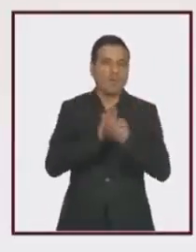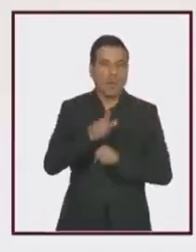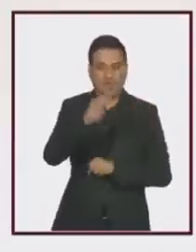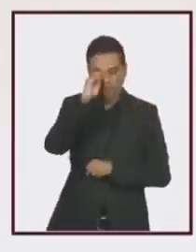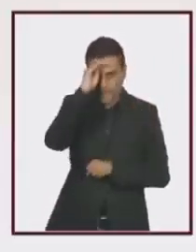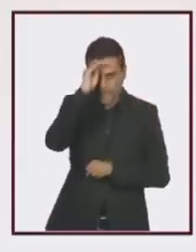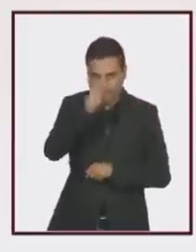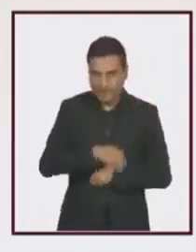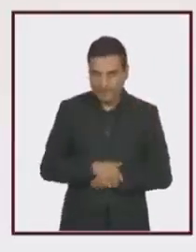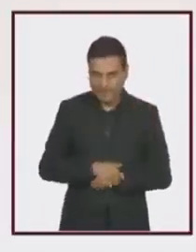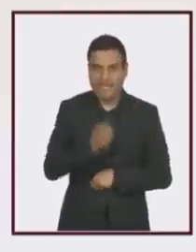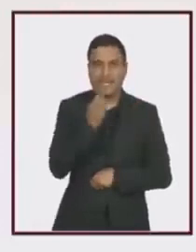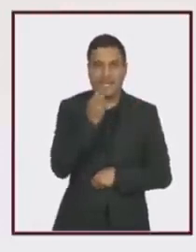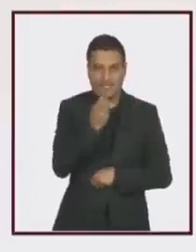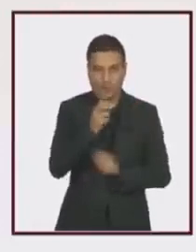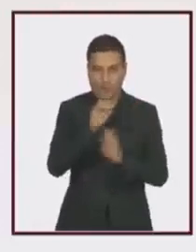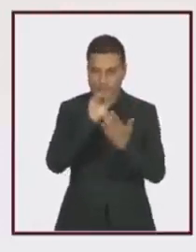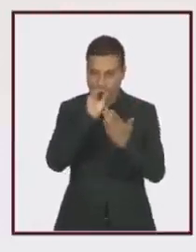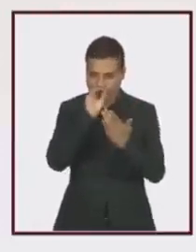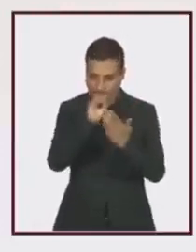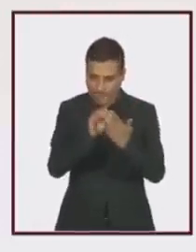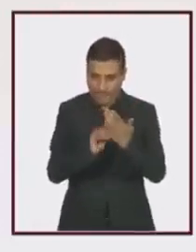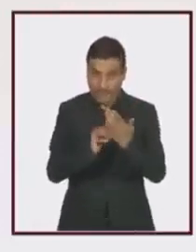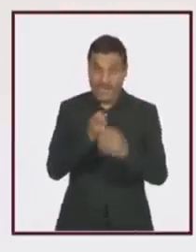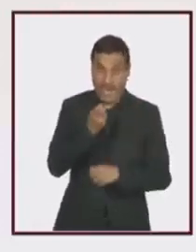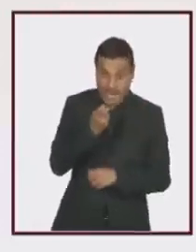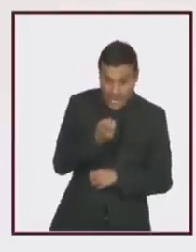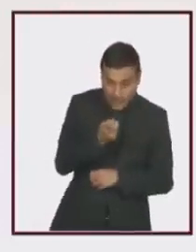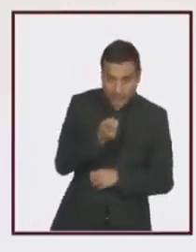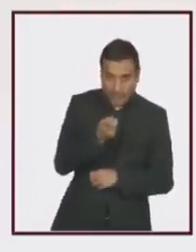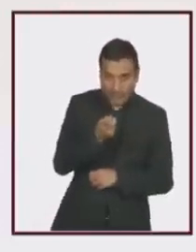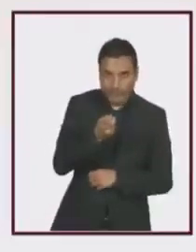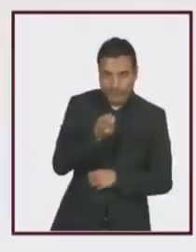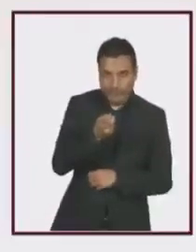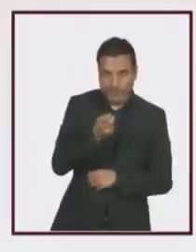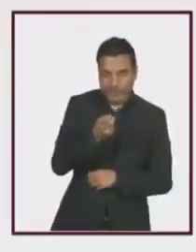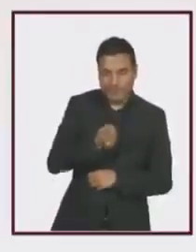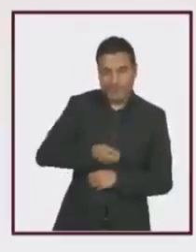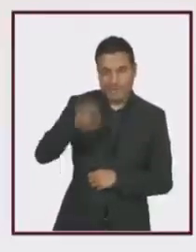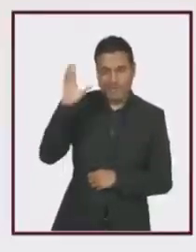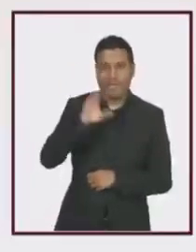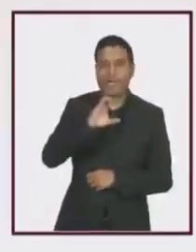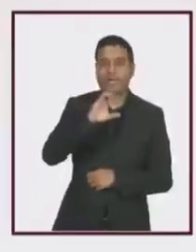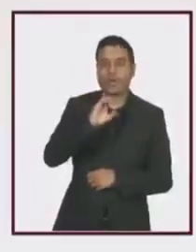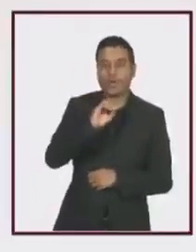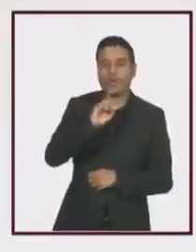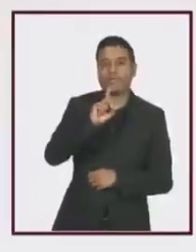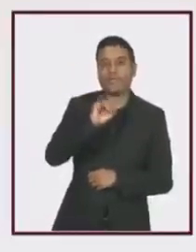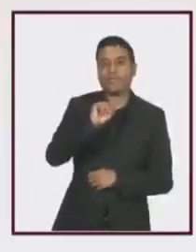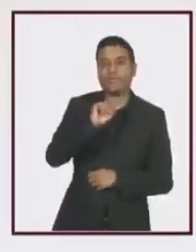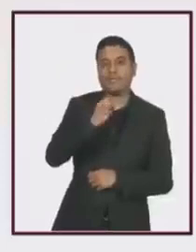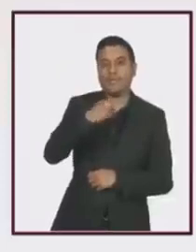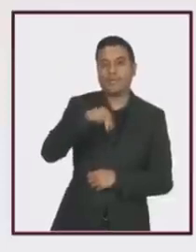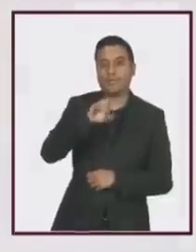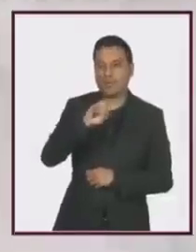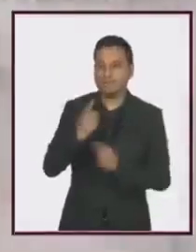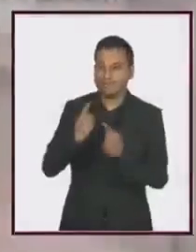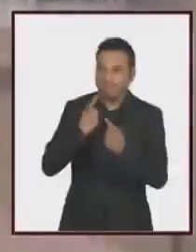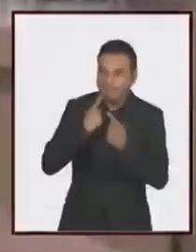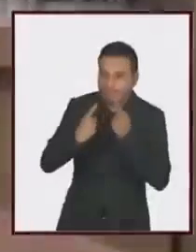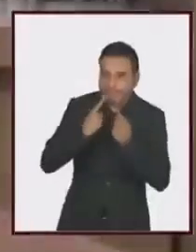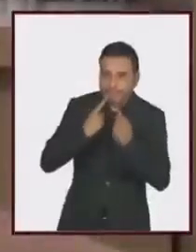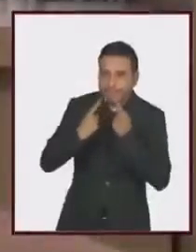se concreta en lo que estamos denominando el codiseño. Una vez que en este programa